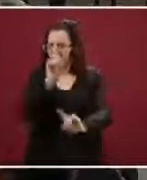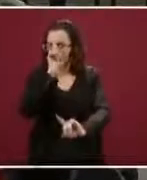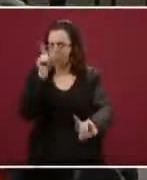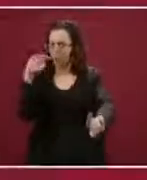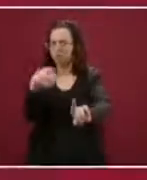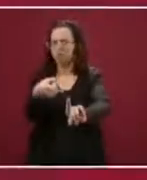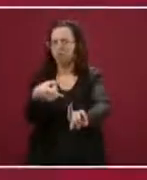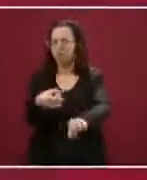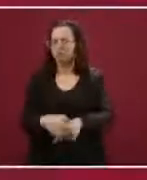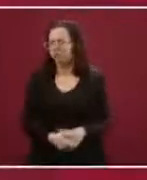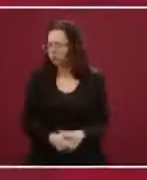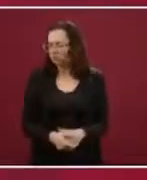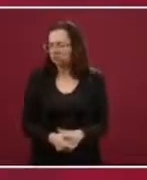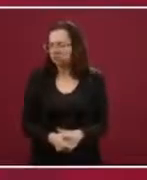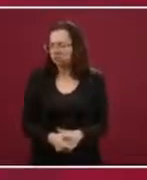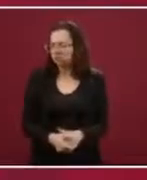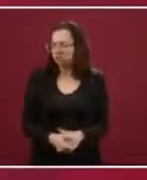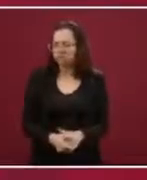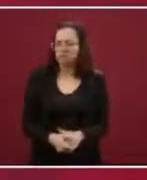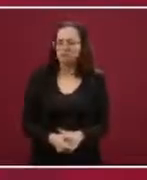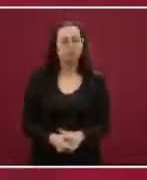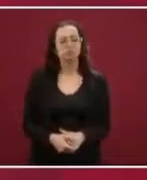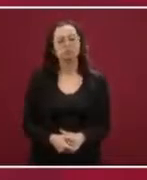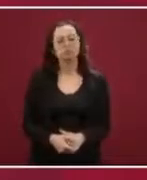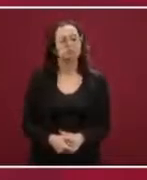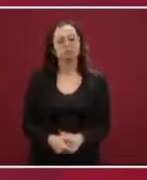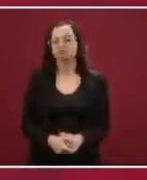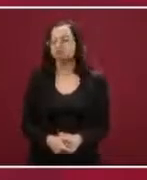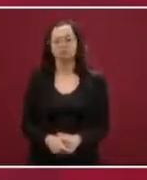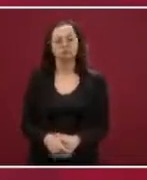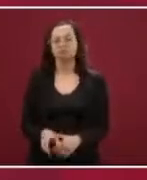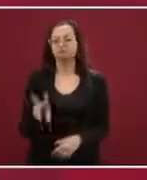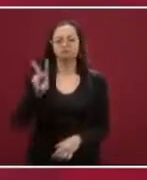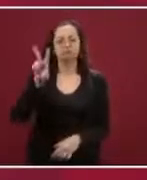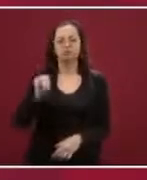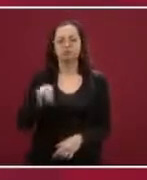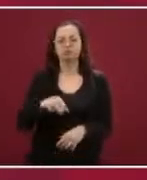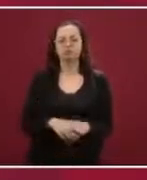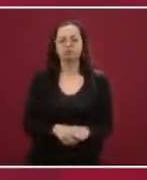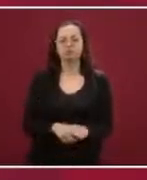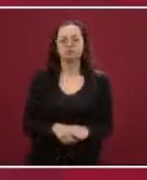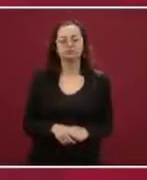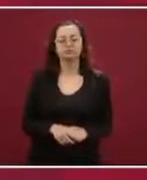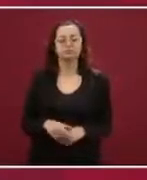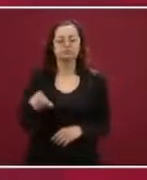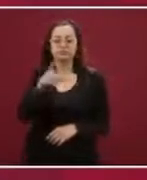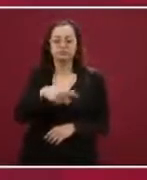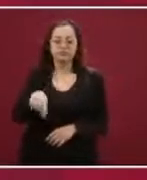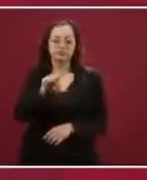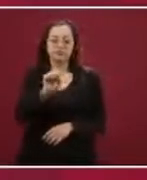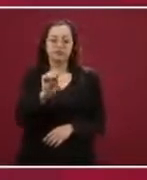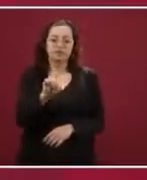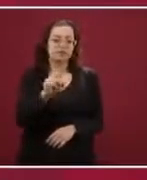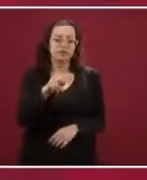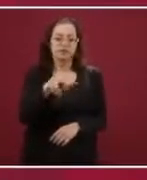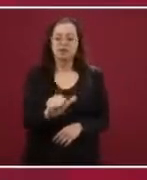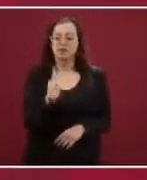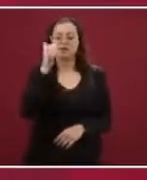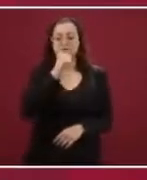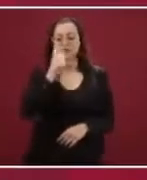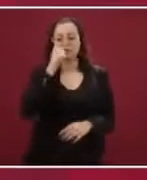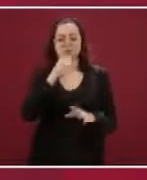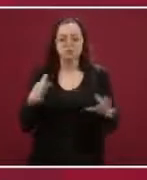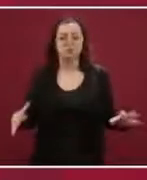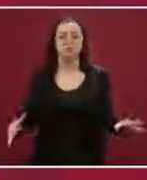miren, las Fuerzas Armadas siempre han estado vinculados a